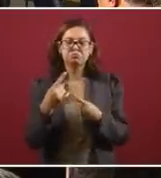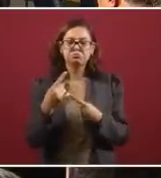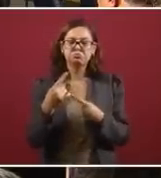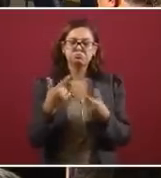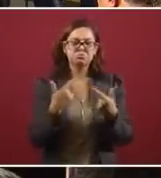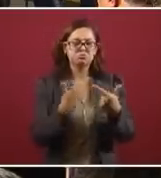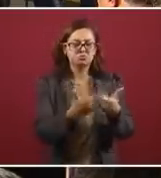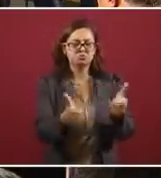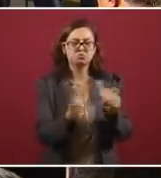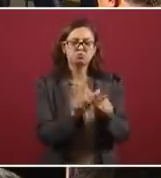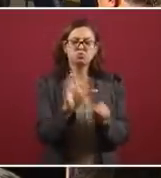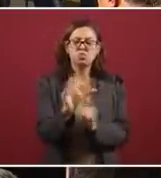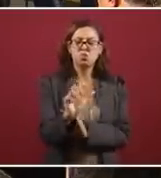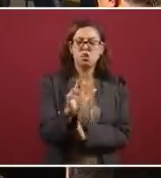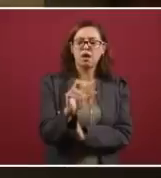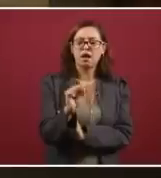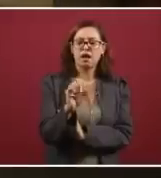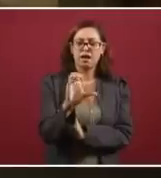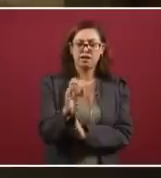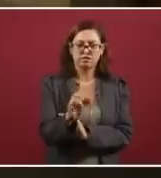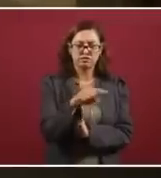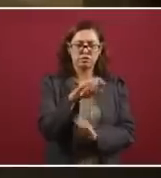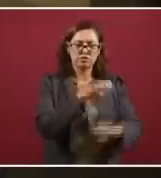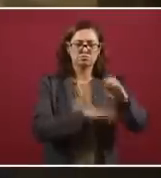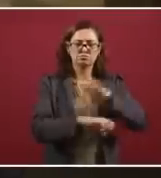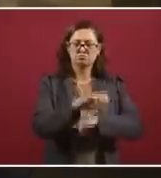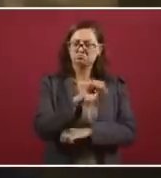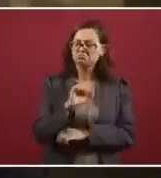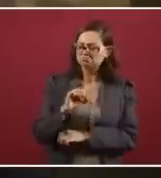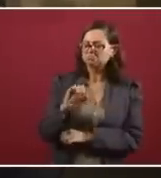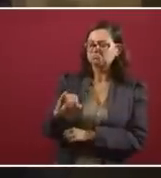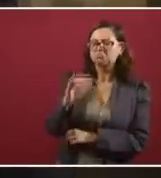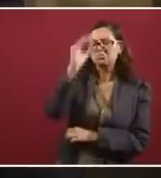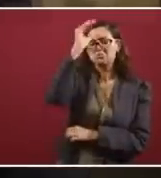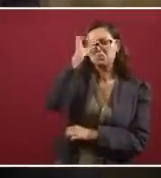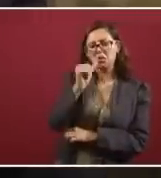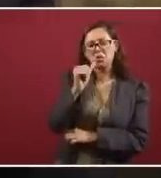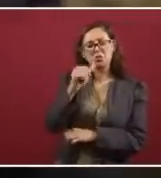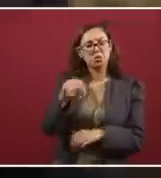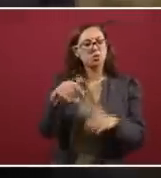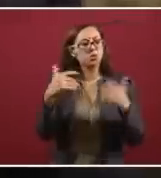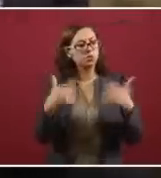el grupo Carso, hacer el reconocimiento aquí